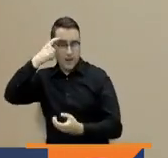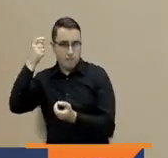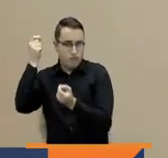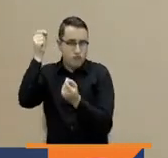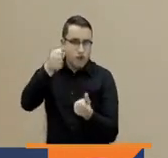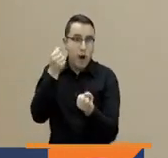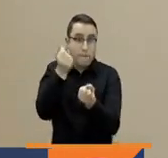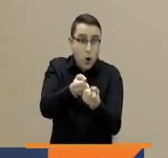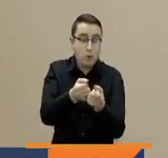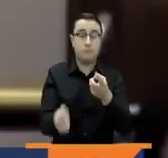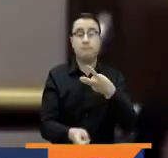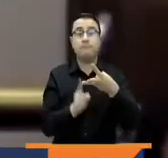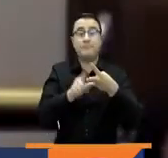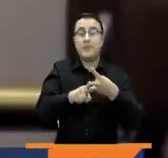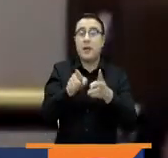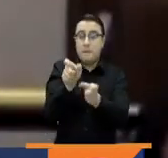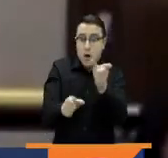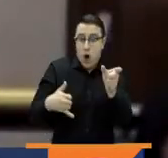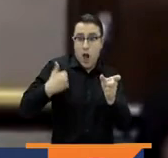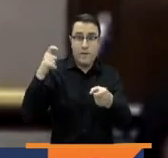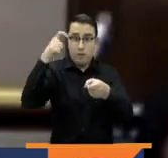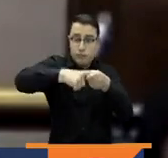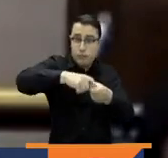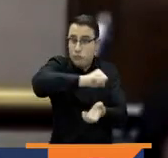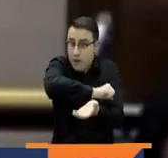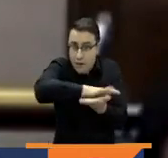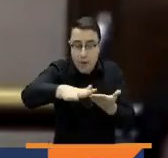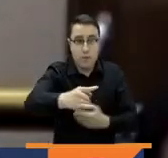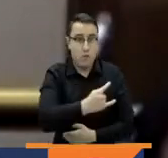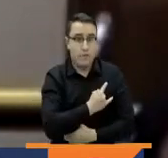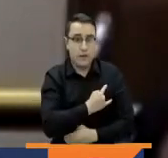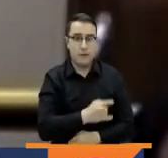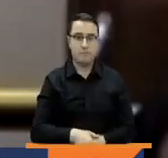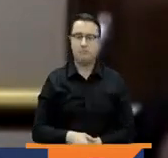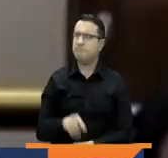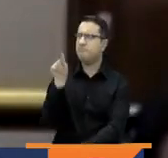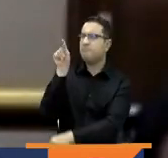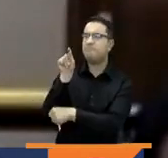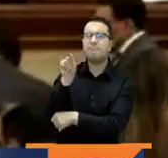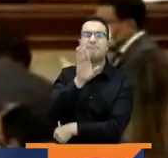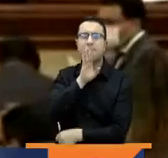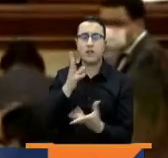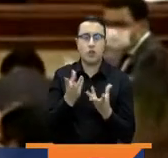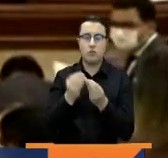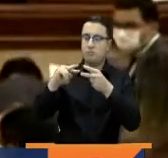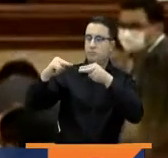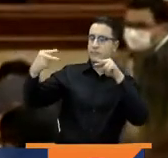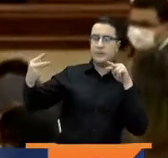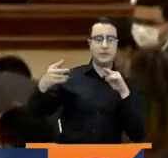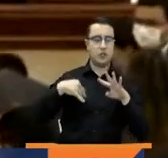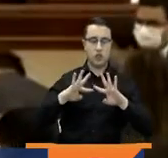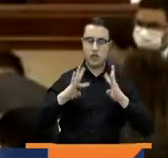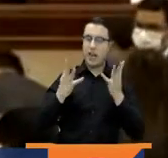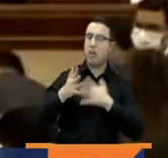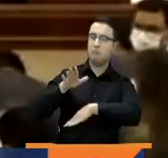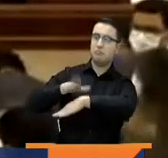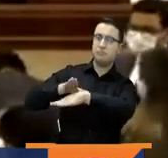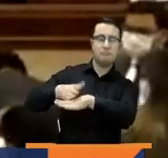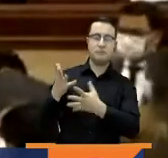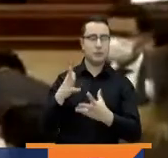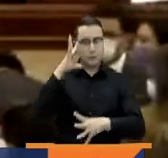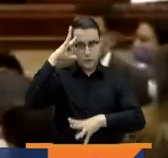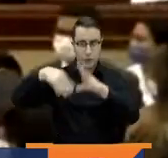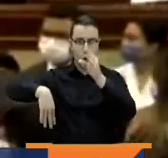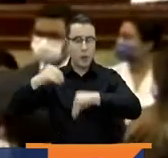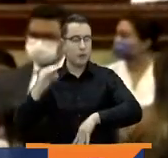dirigido al programa matrícula cero. La polémica se dio por parte de la oposición, quien en el Senado se retiró y no votó, mientras que distintos congresistas de